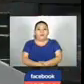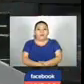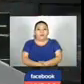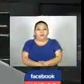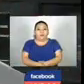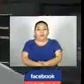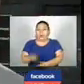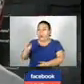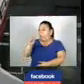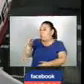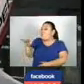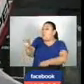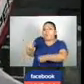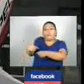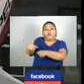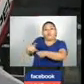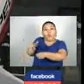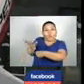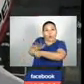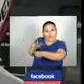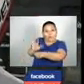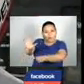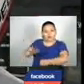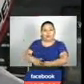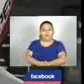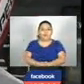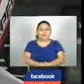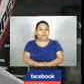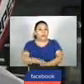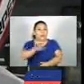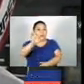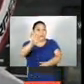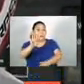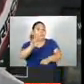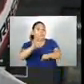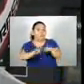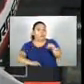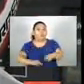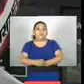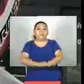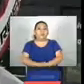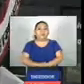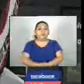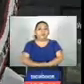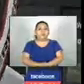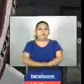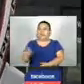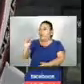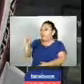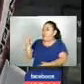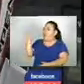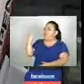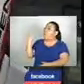cuánto llena ahora usted el tanque de combustible? Con 5 pesos. ¿Y antes?